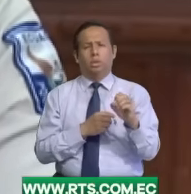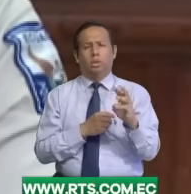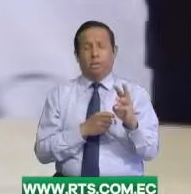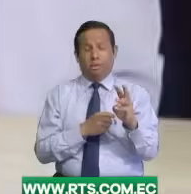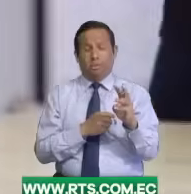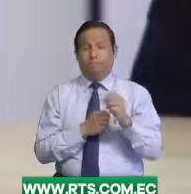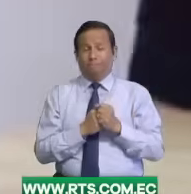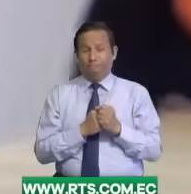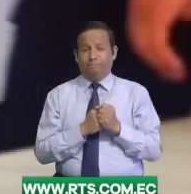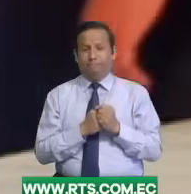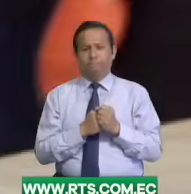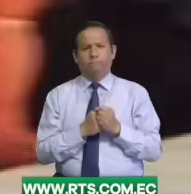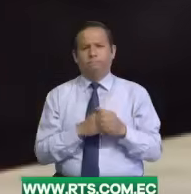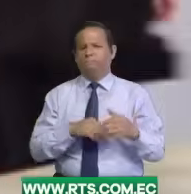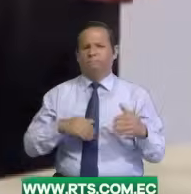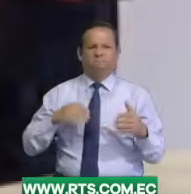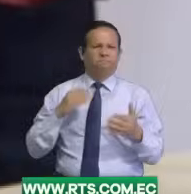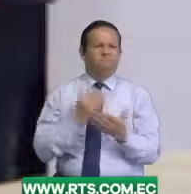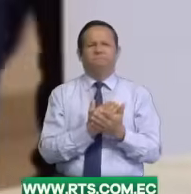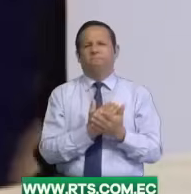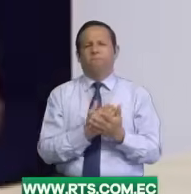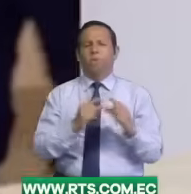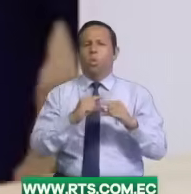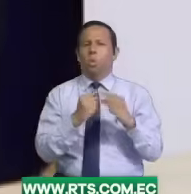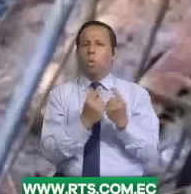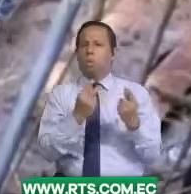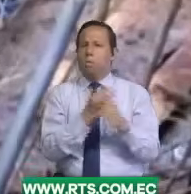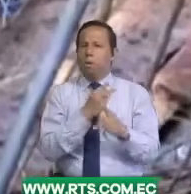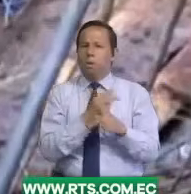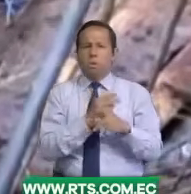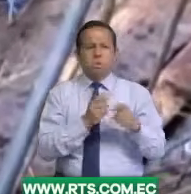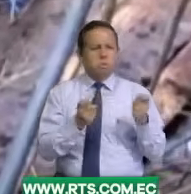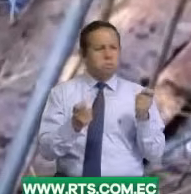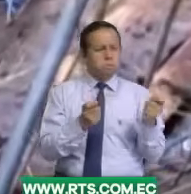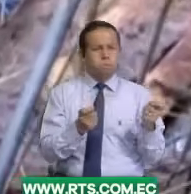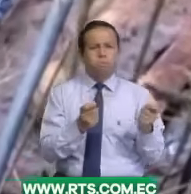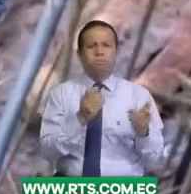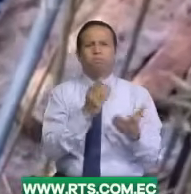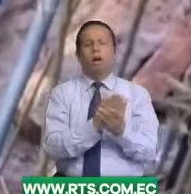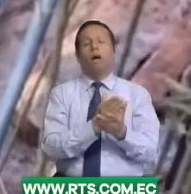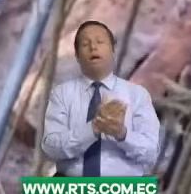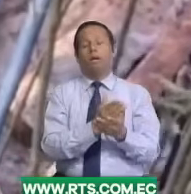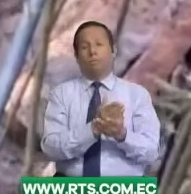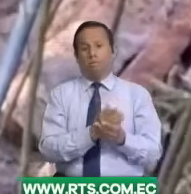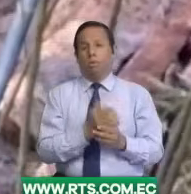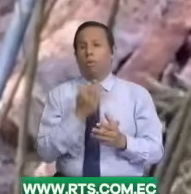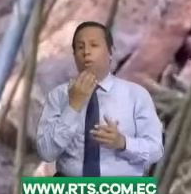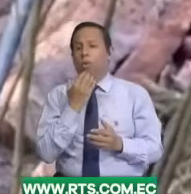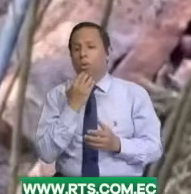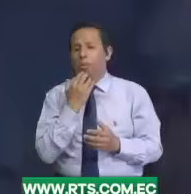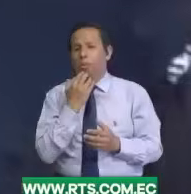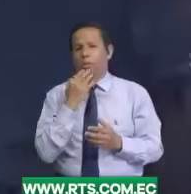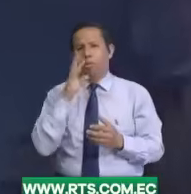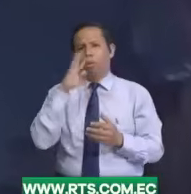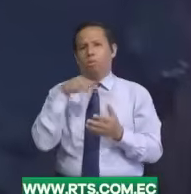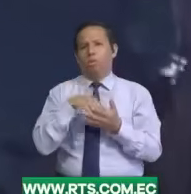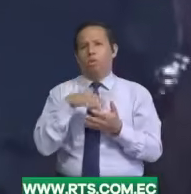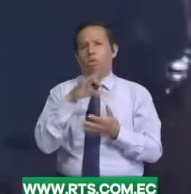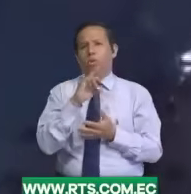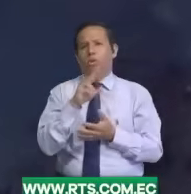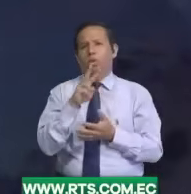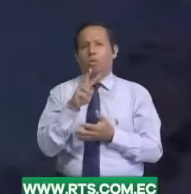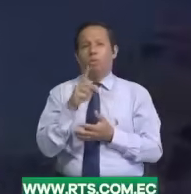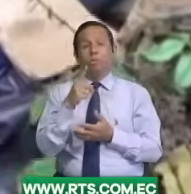236. Duro golpe a los tentáculos de organizaciones que actúan al margen de la ley, que se refleja en 4.082 millones